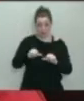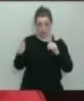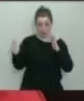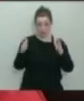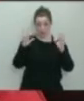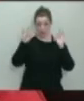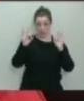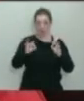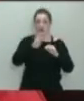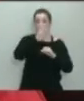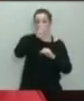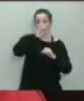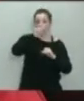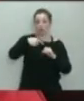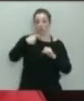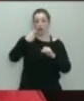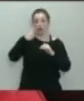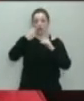es del